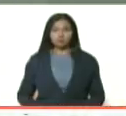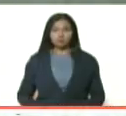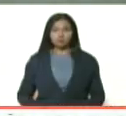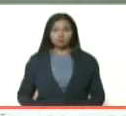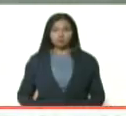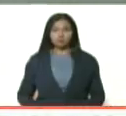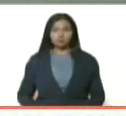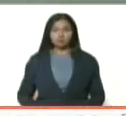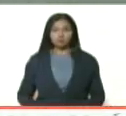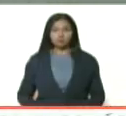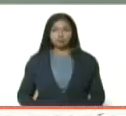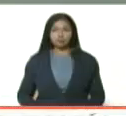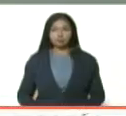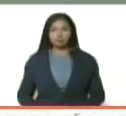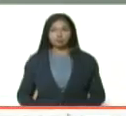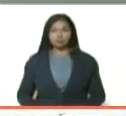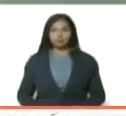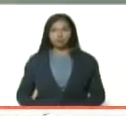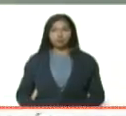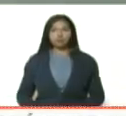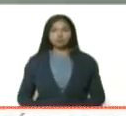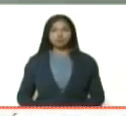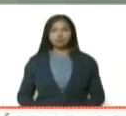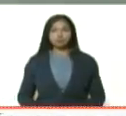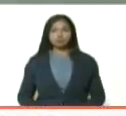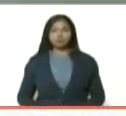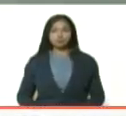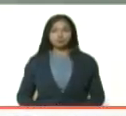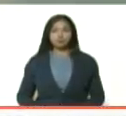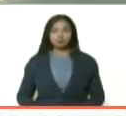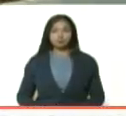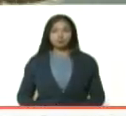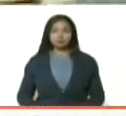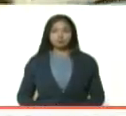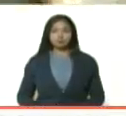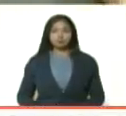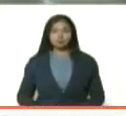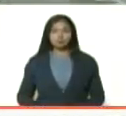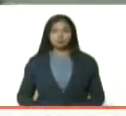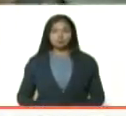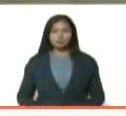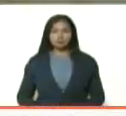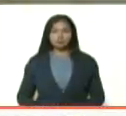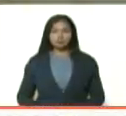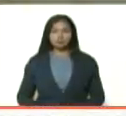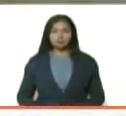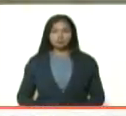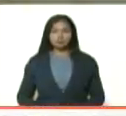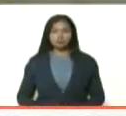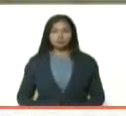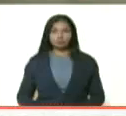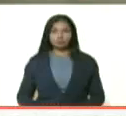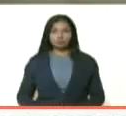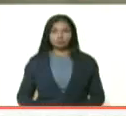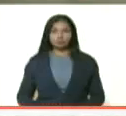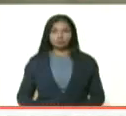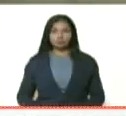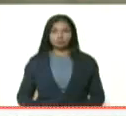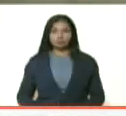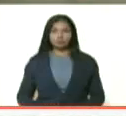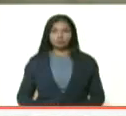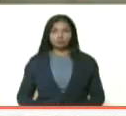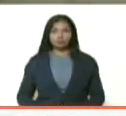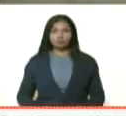Payara, que producen arroz de primera, arroz de mesa para todos los venezolanos. Aquí estamos en compañía de